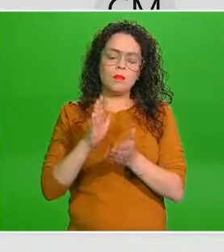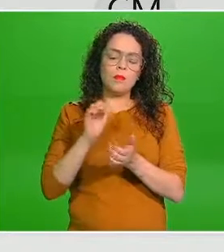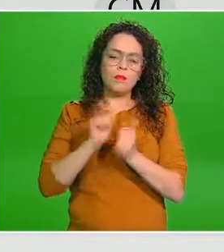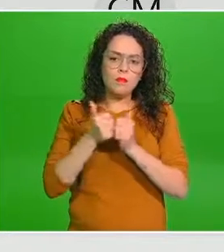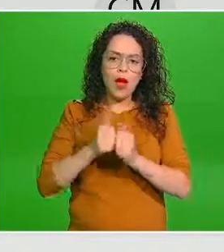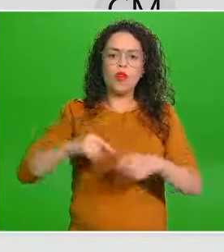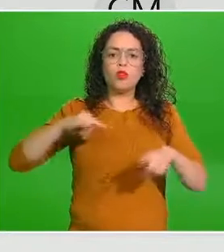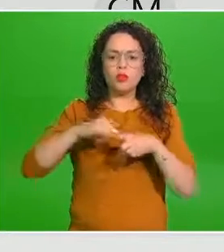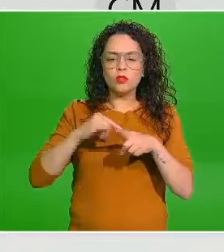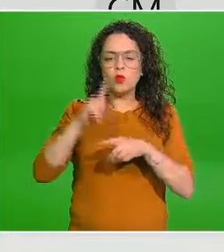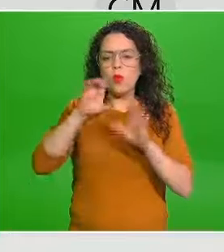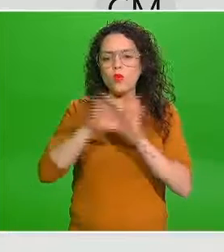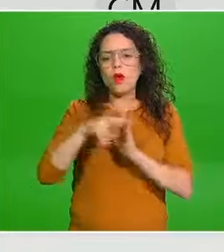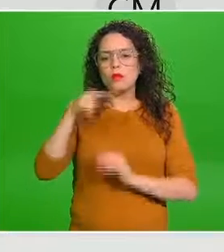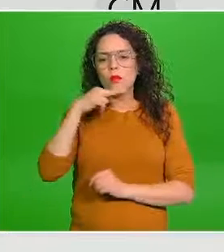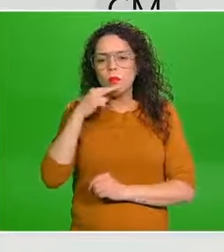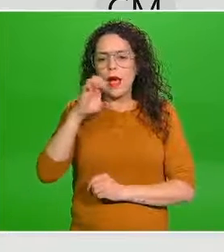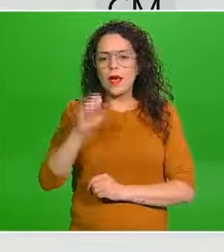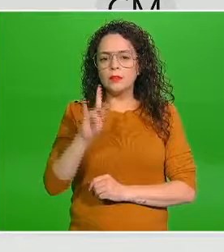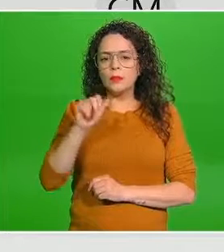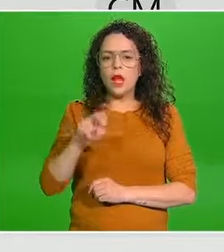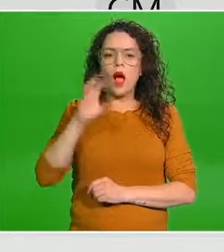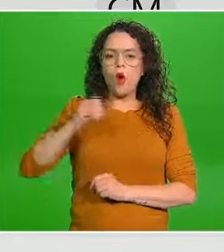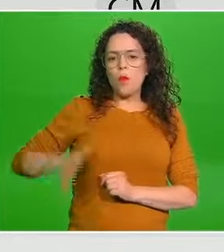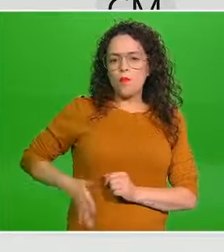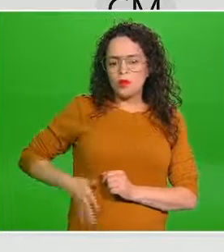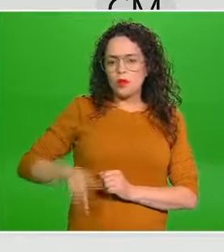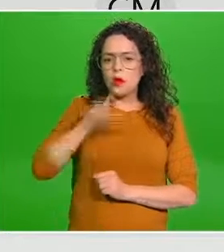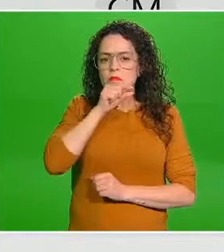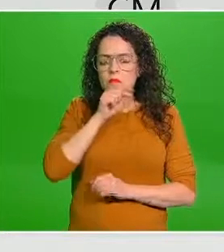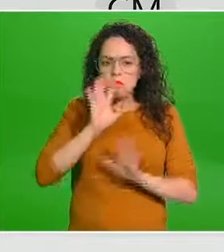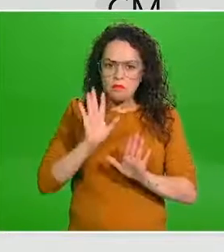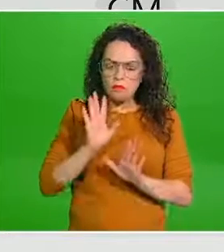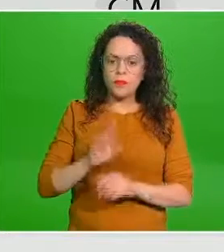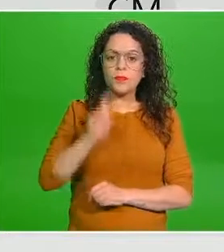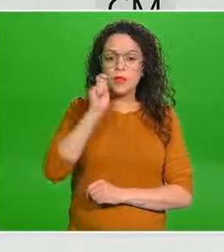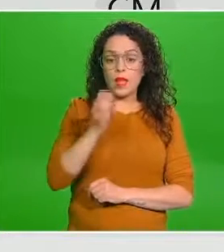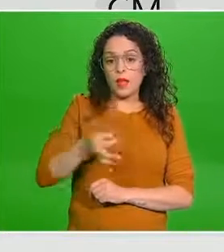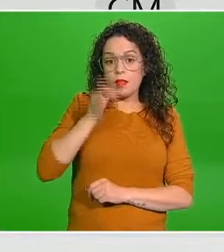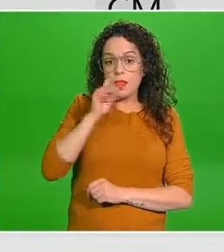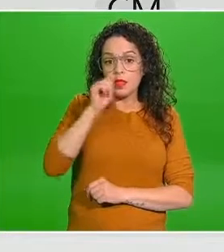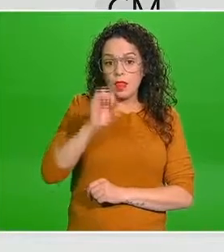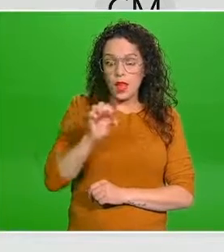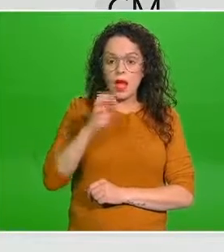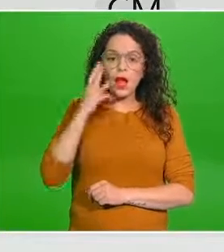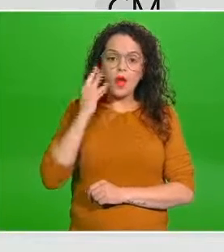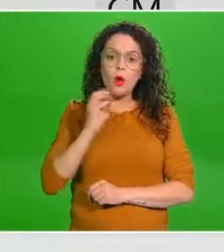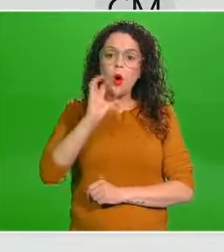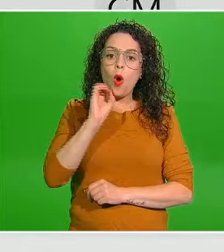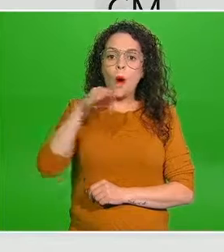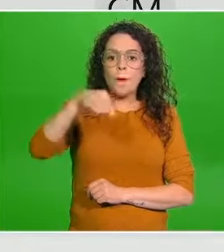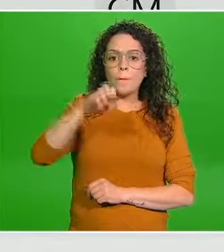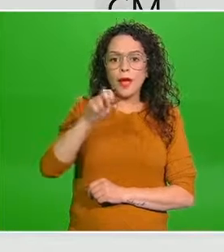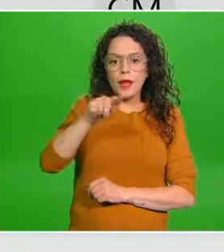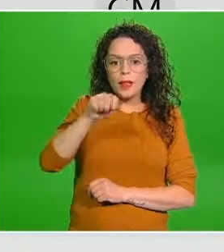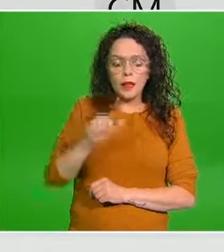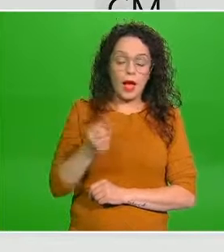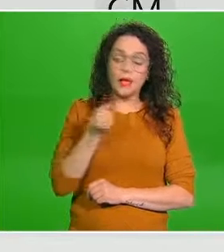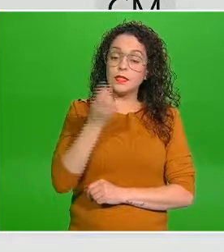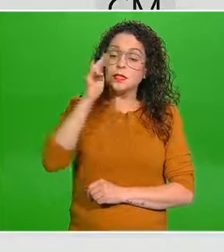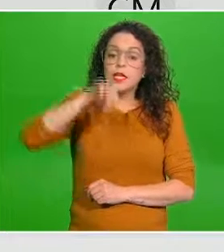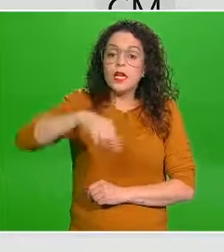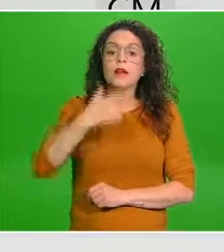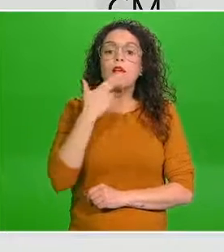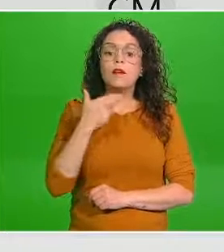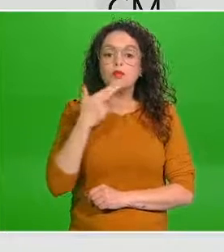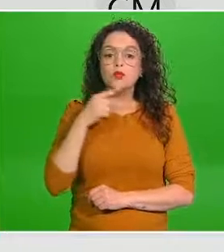aguacate, espinacas, pechuga de pollo, ¿sí? Para tomar una taza de té limón o menta sin azúcar y a elegir una fruta